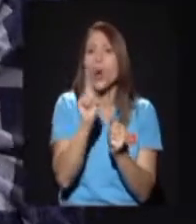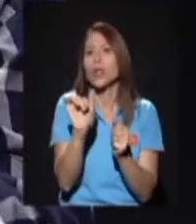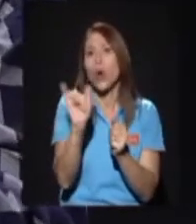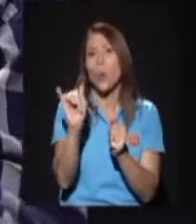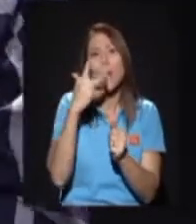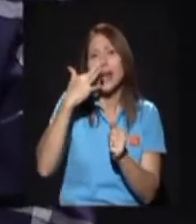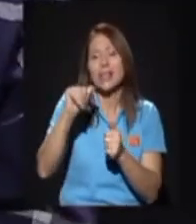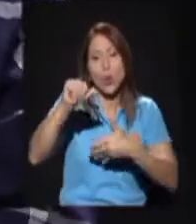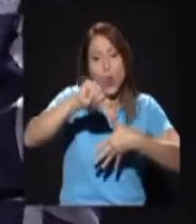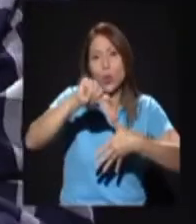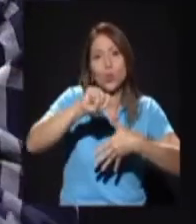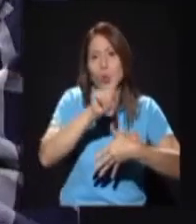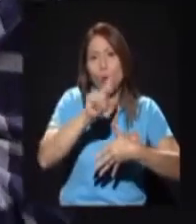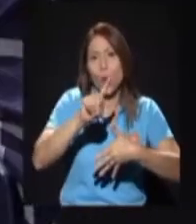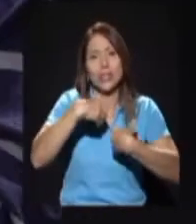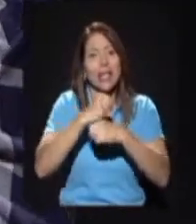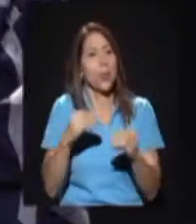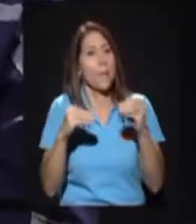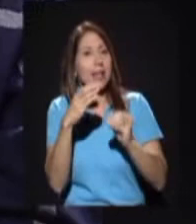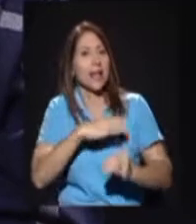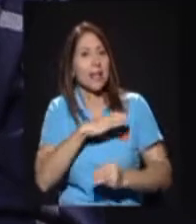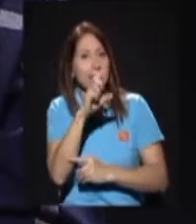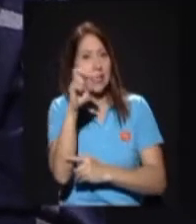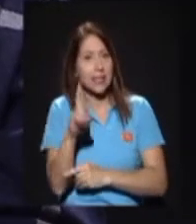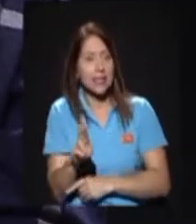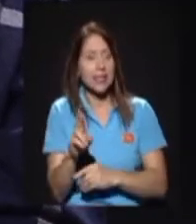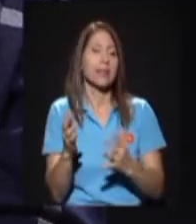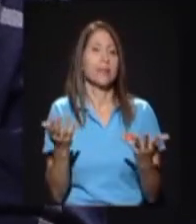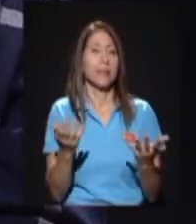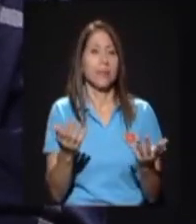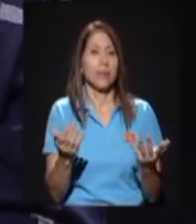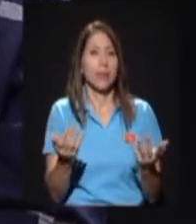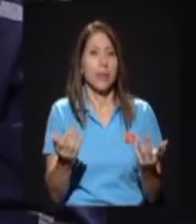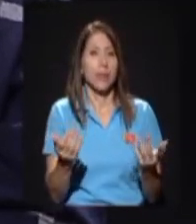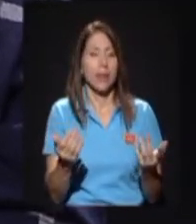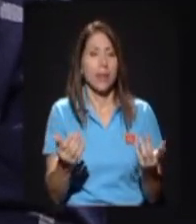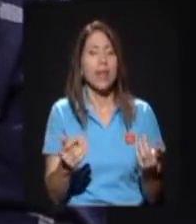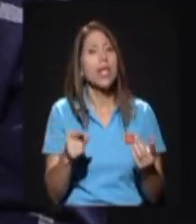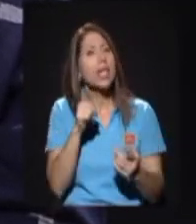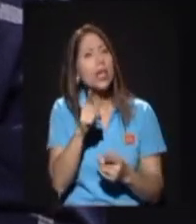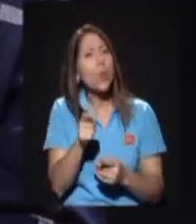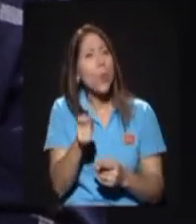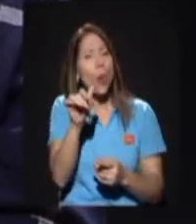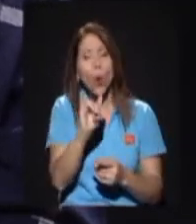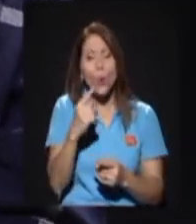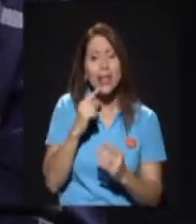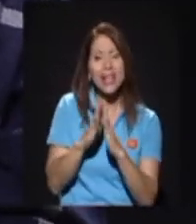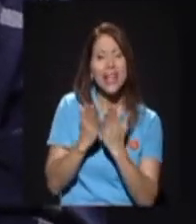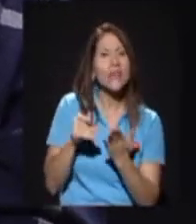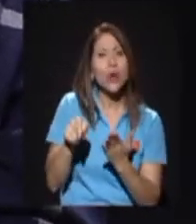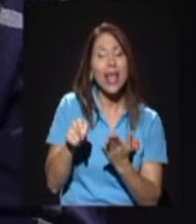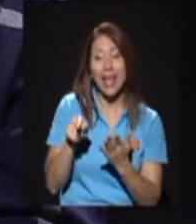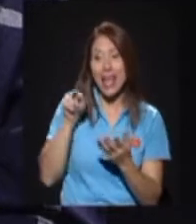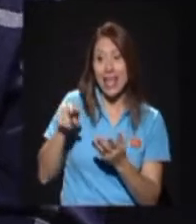que fue más a la tica, digamos, ¿verdad? Con luces y sombras. Y un poco lo que el libro dice es, ok, ese